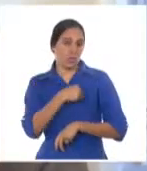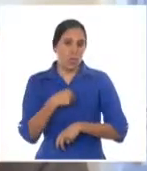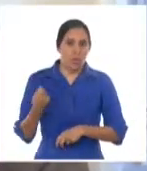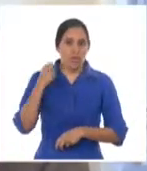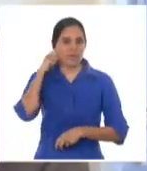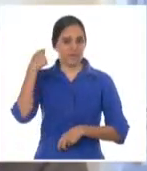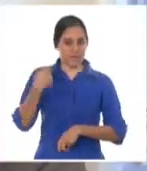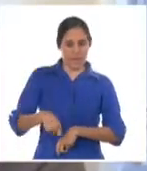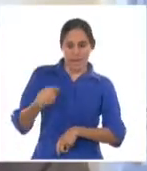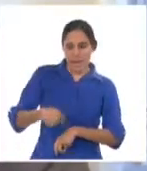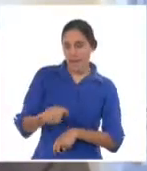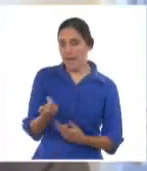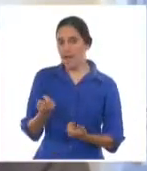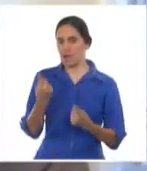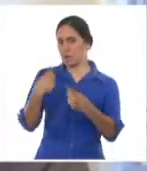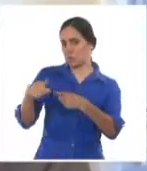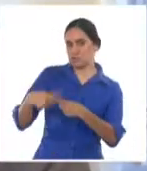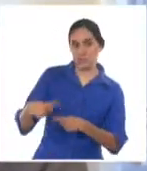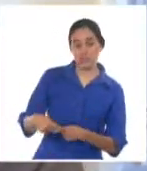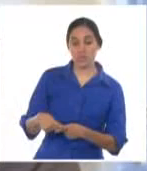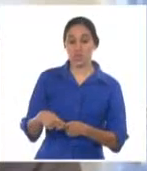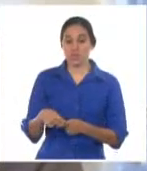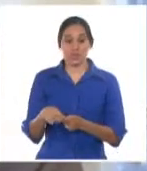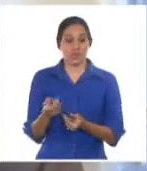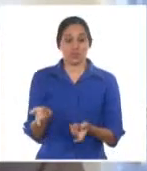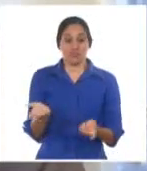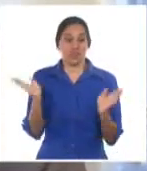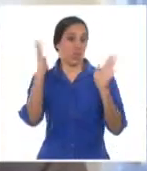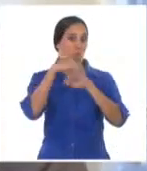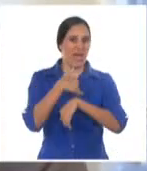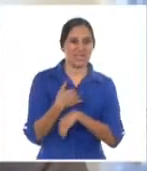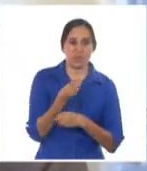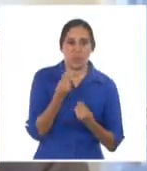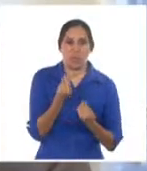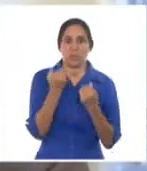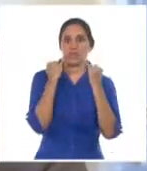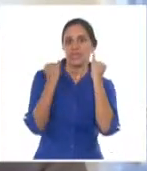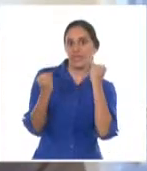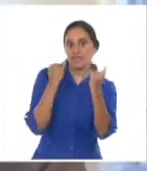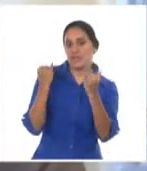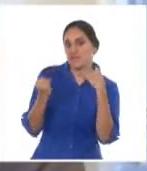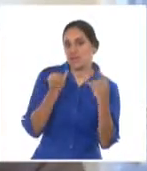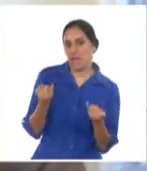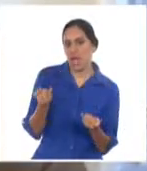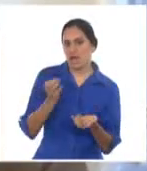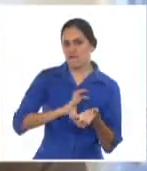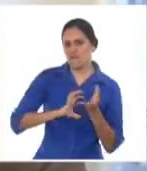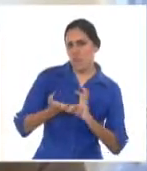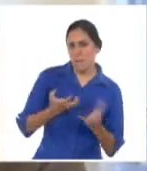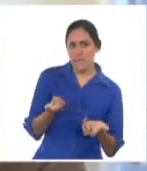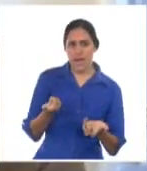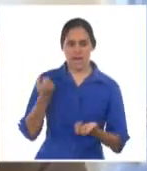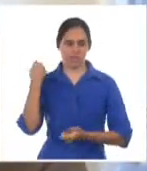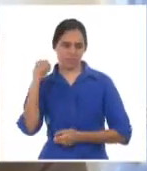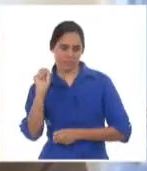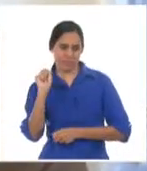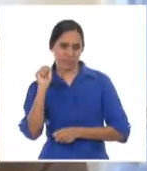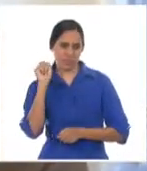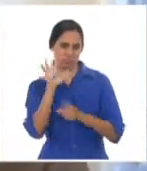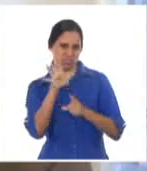abogado, no logra identificar que en ese delito de lesiones hay violencia de género, no ha hecho